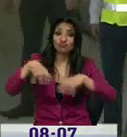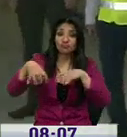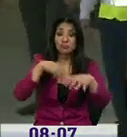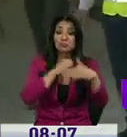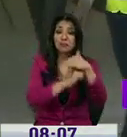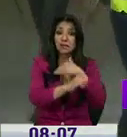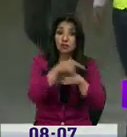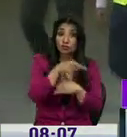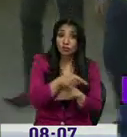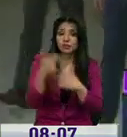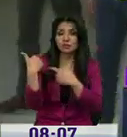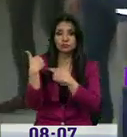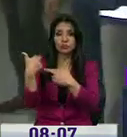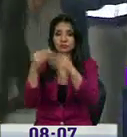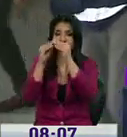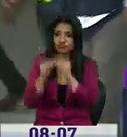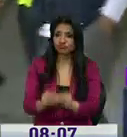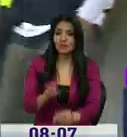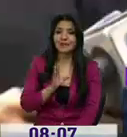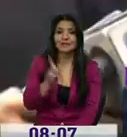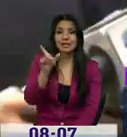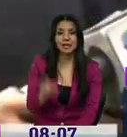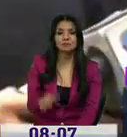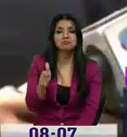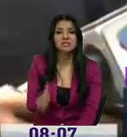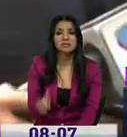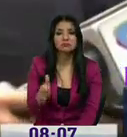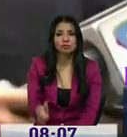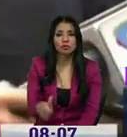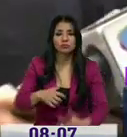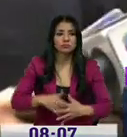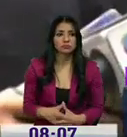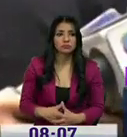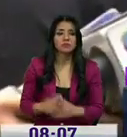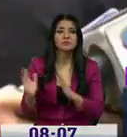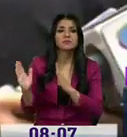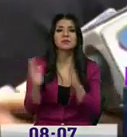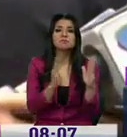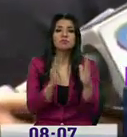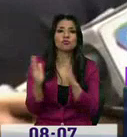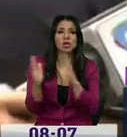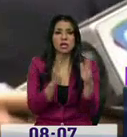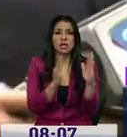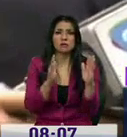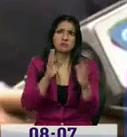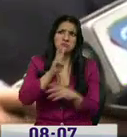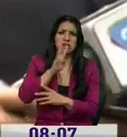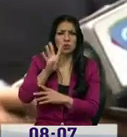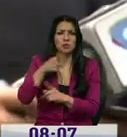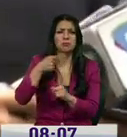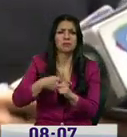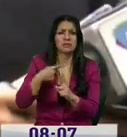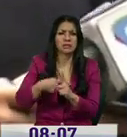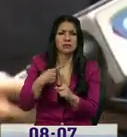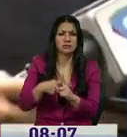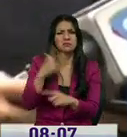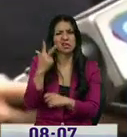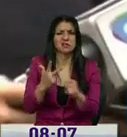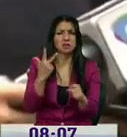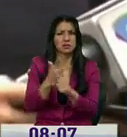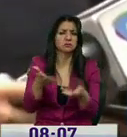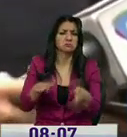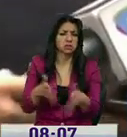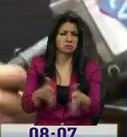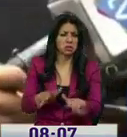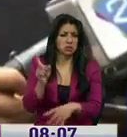será la encargada de formar a técnicos locales. Lo que se va a hacer es una operación temporal de aproximadamente 24 meses o 3 años en caso